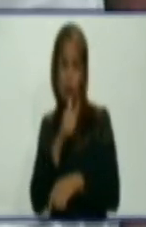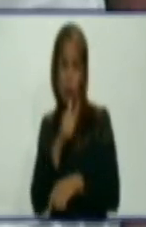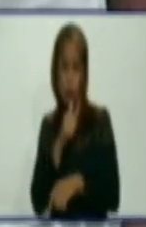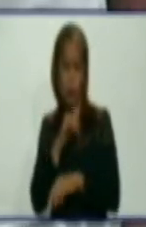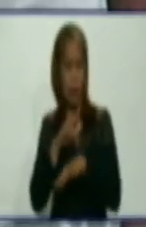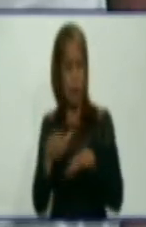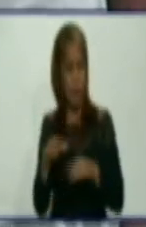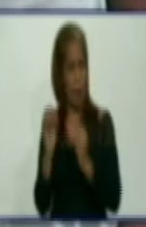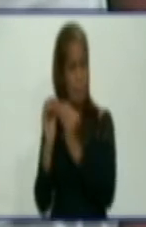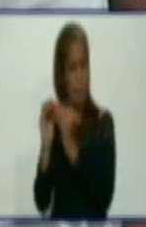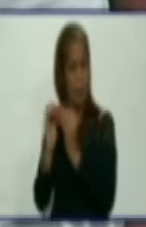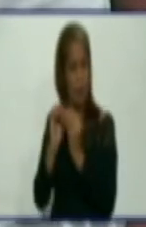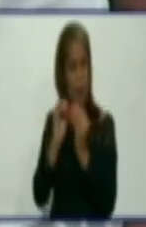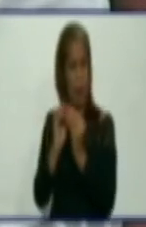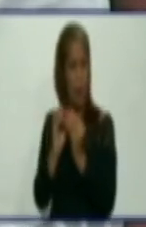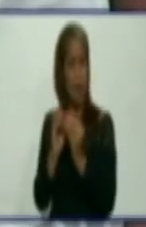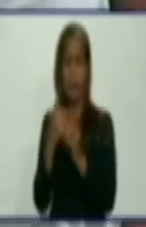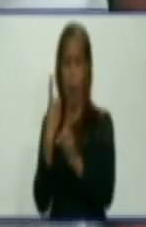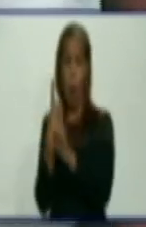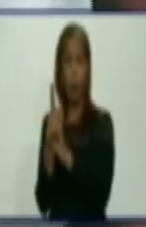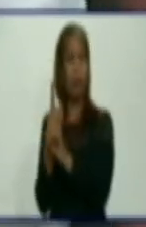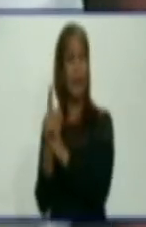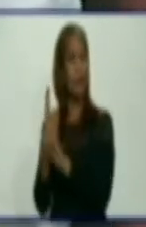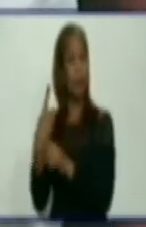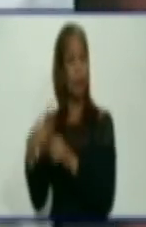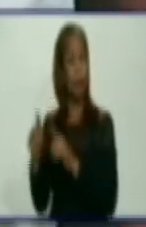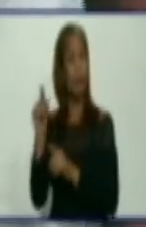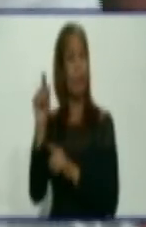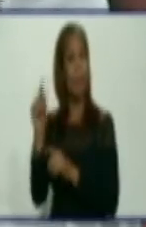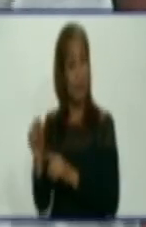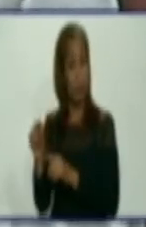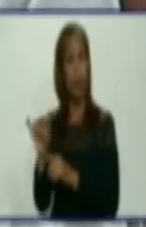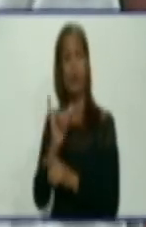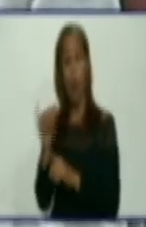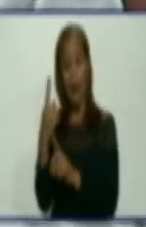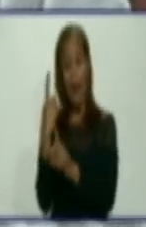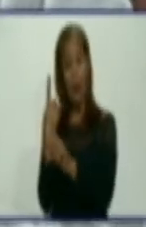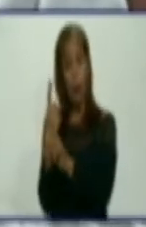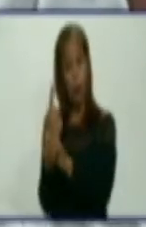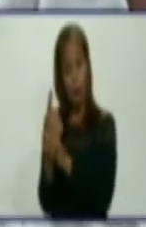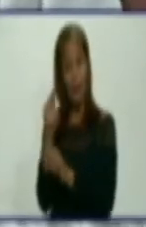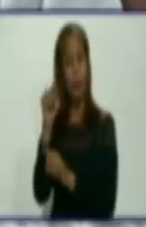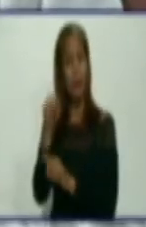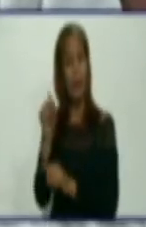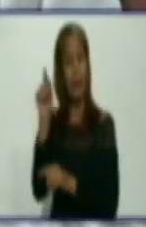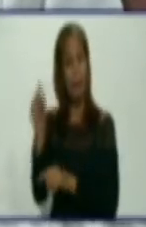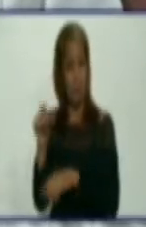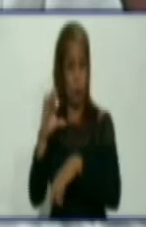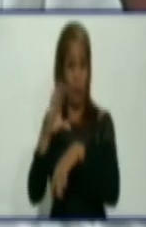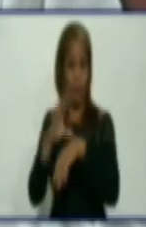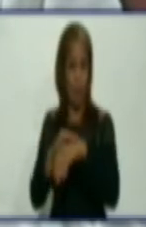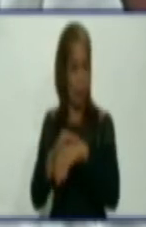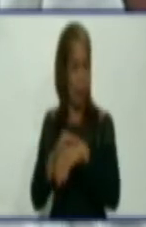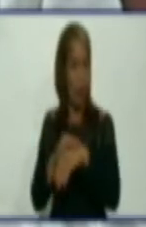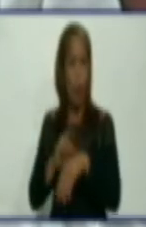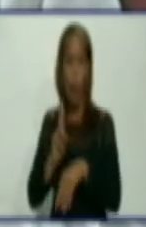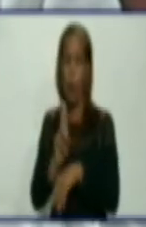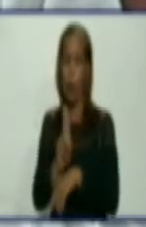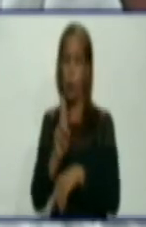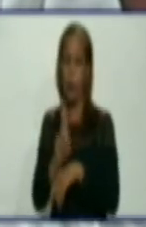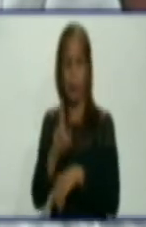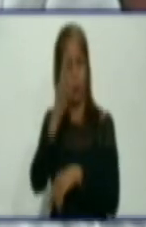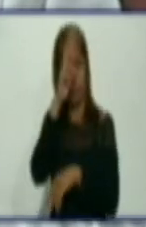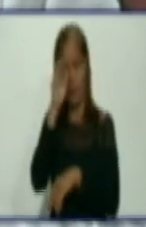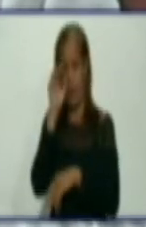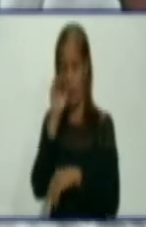que ya se diagnostican con la enfermedad y a los contactos de estas personas. Eso es, yo diría que una de